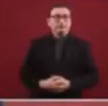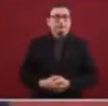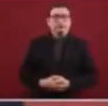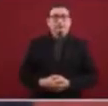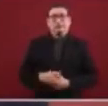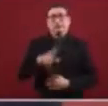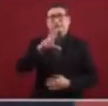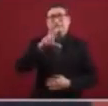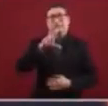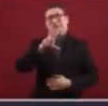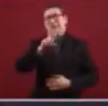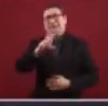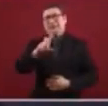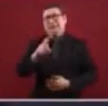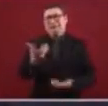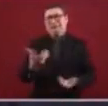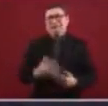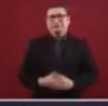30,